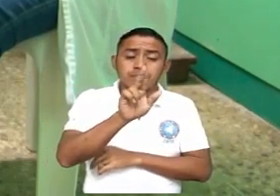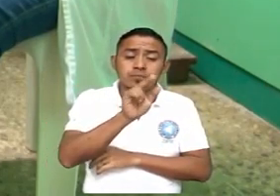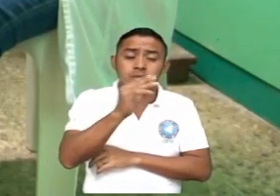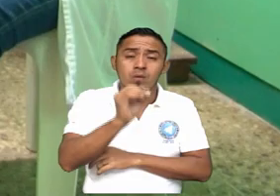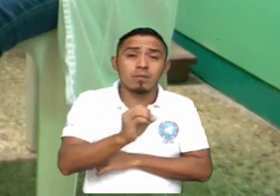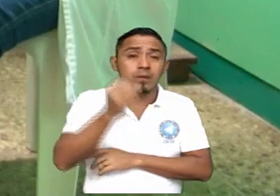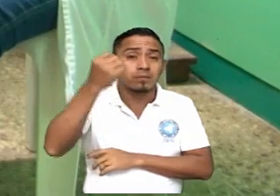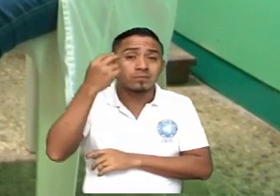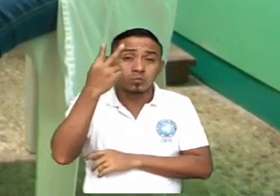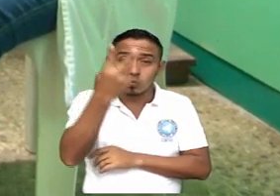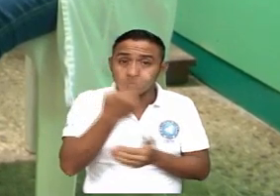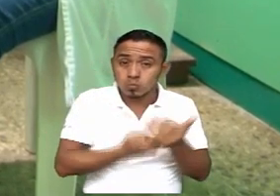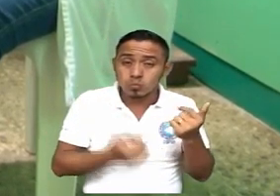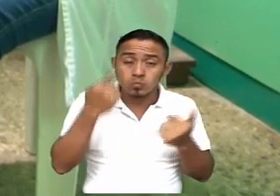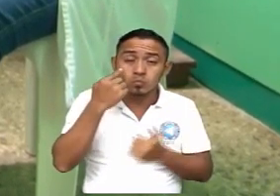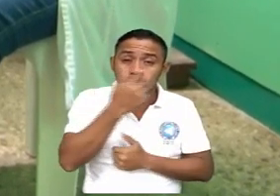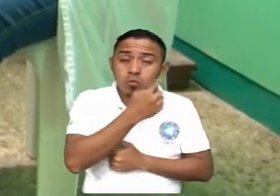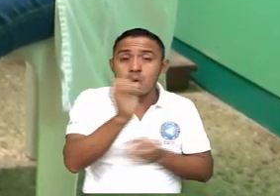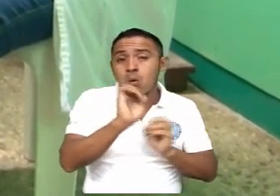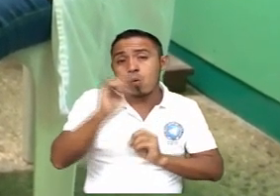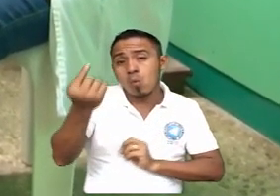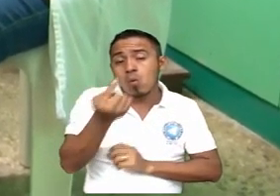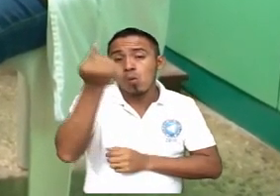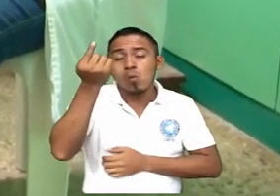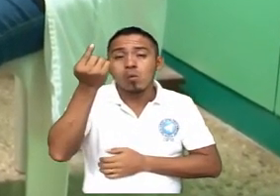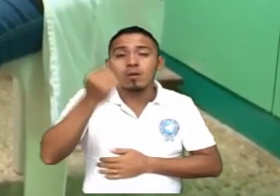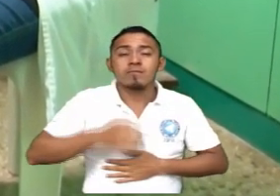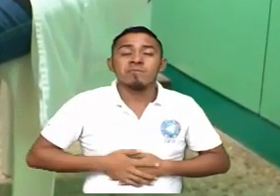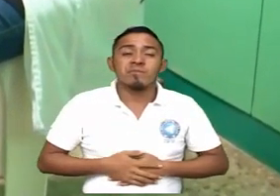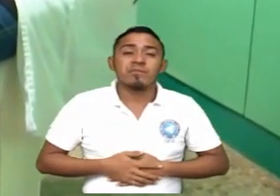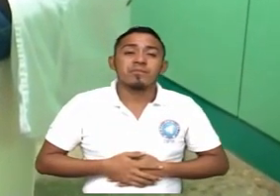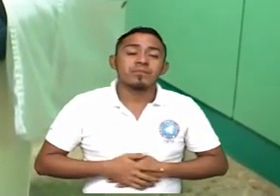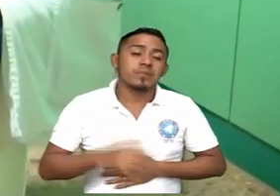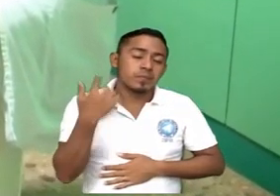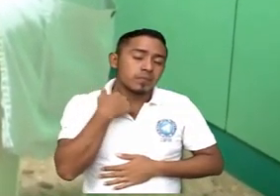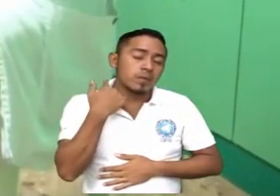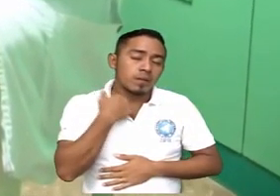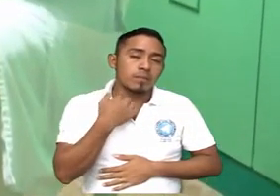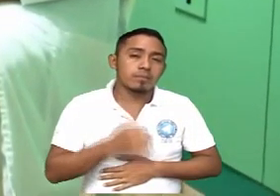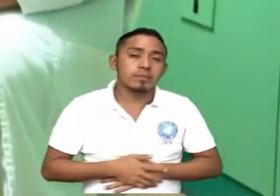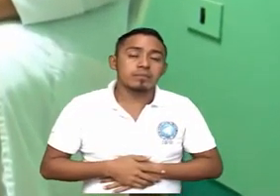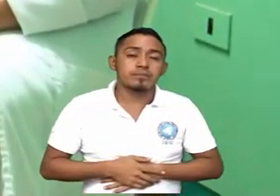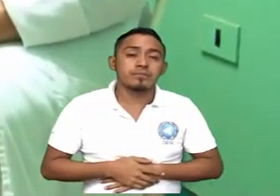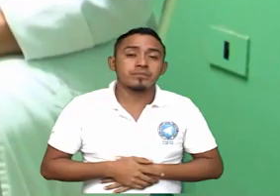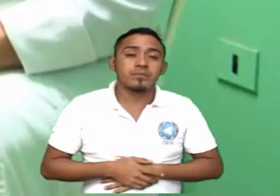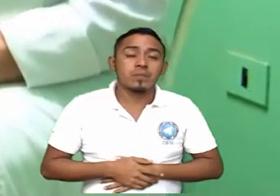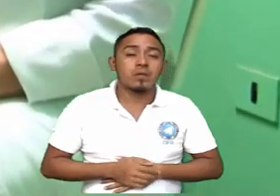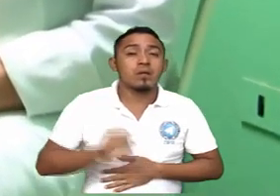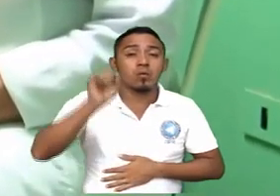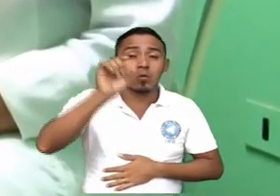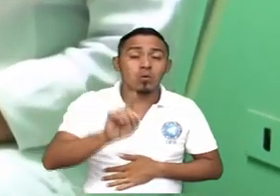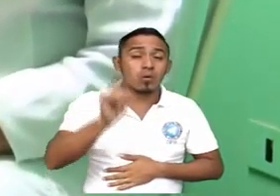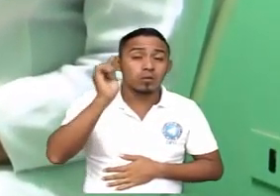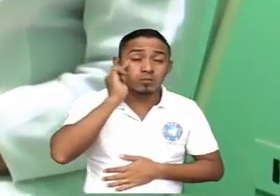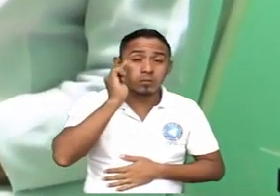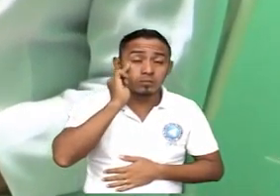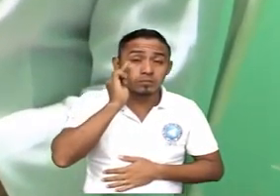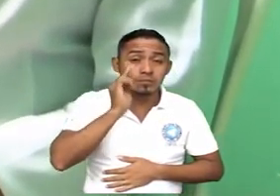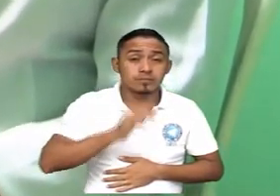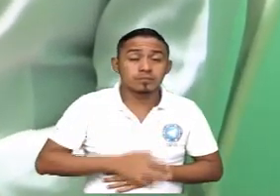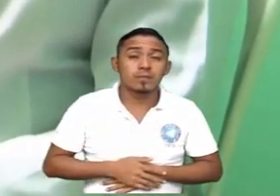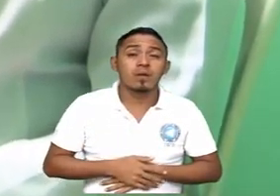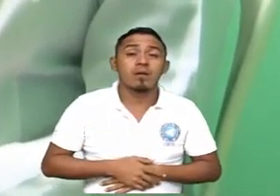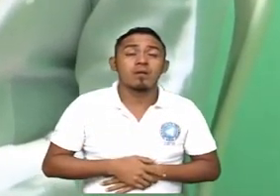ambos ojos, en uno, como en la cosa? Por lo general siempre inicia más que en un ojo que en el otro, pero